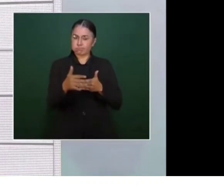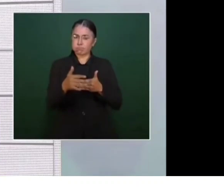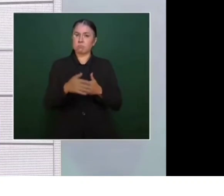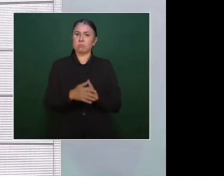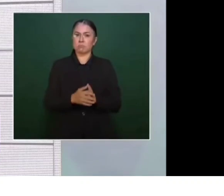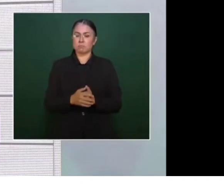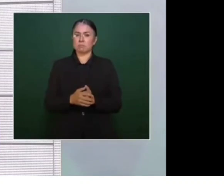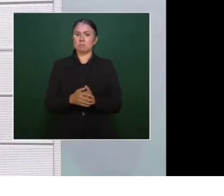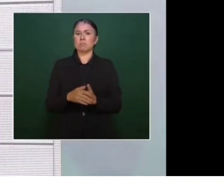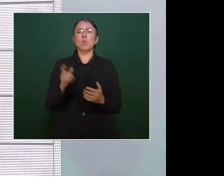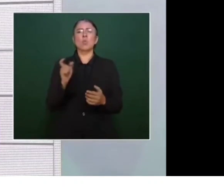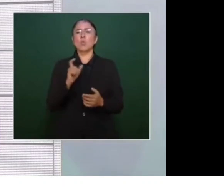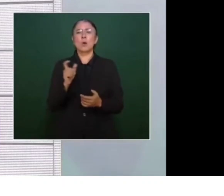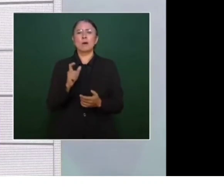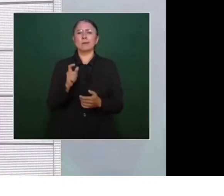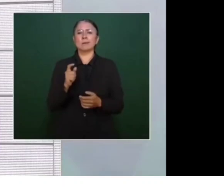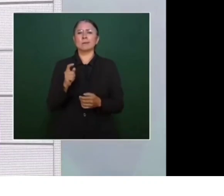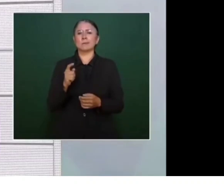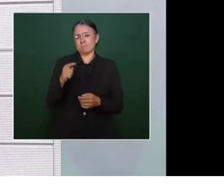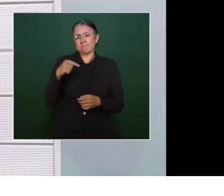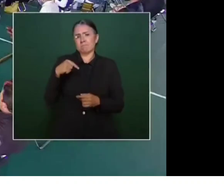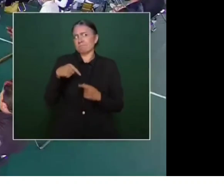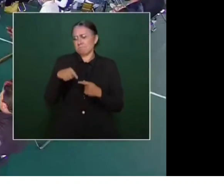hasta finales de este mes.